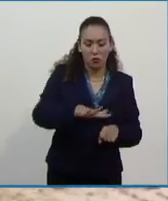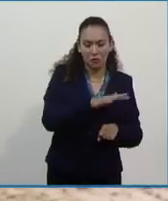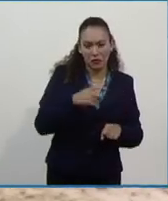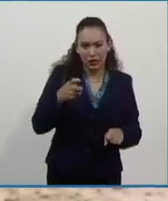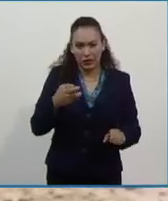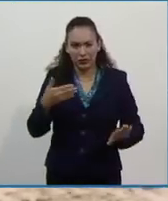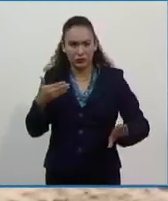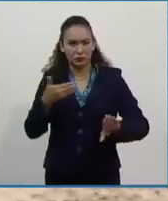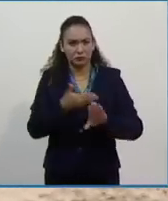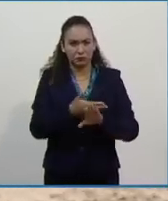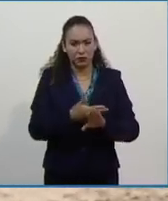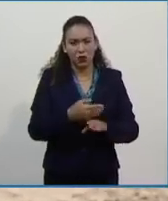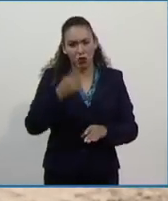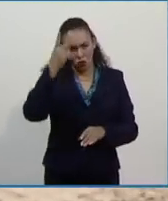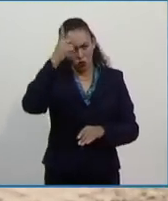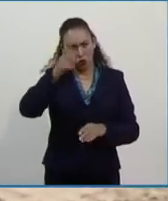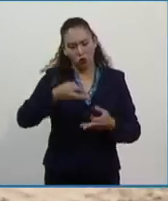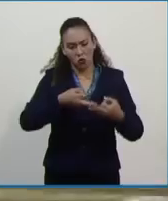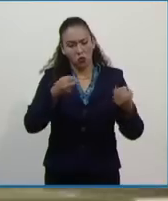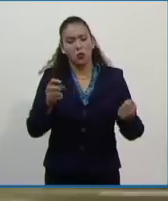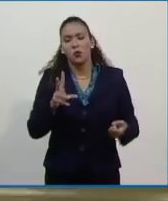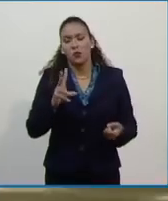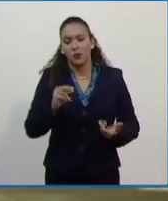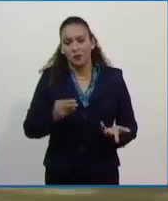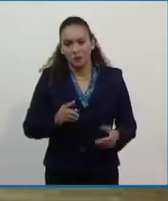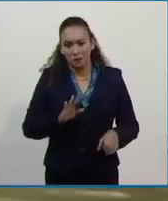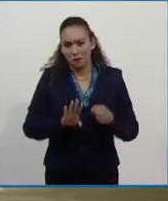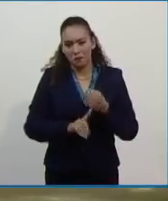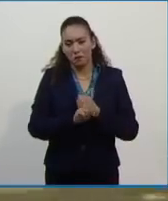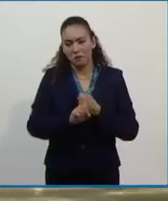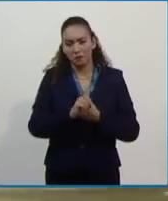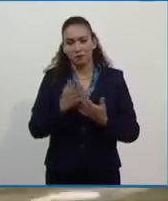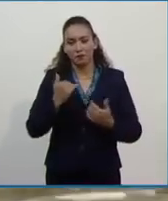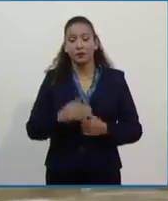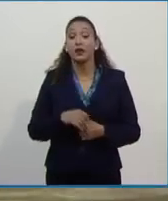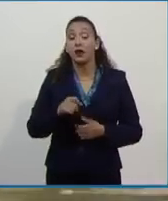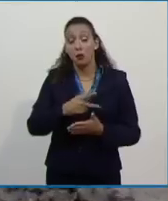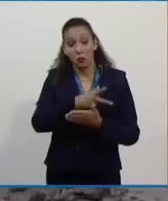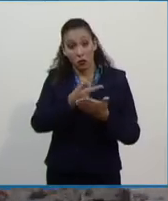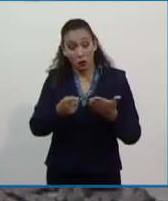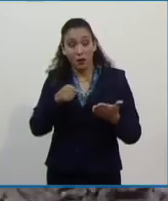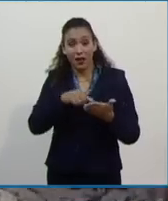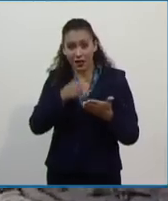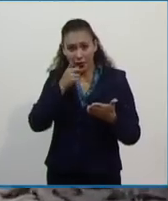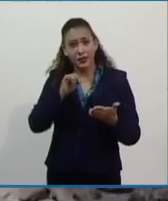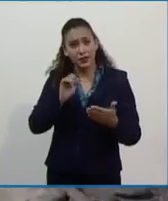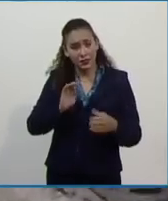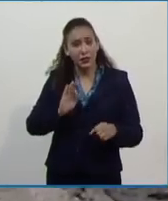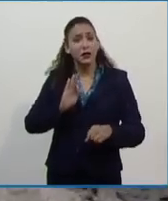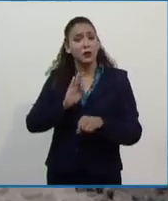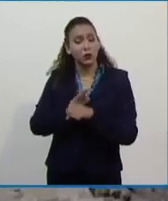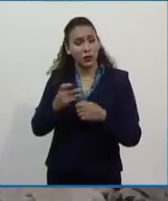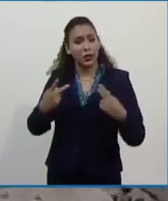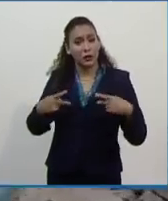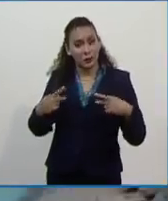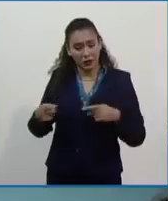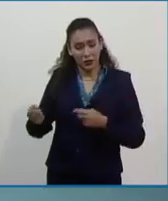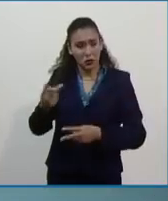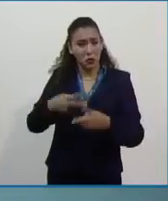a la propiedad ejidal. También resolvió que en la elaboración del programa se respetó el derecho de participación de las personas